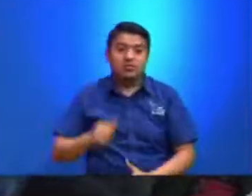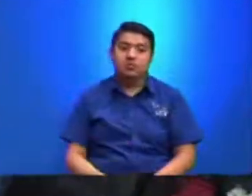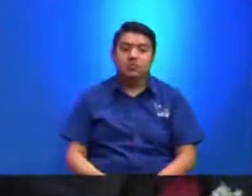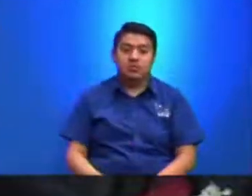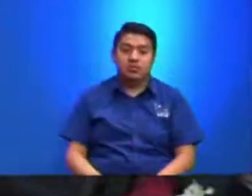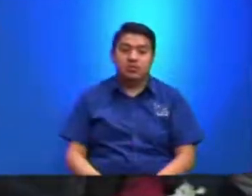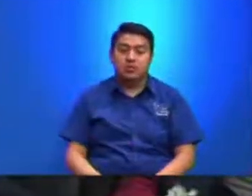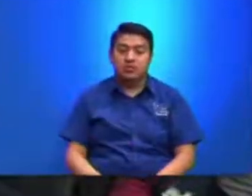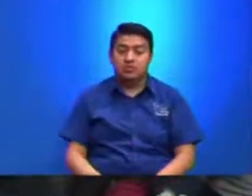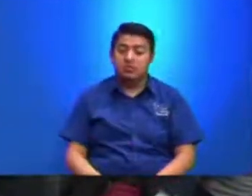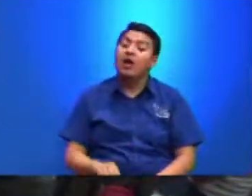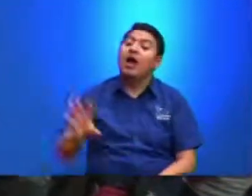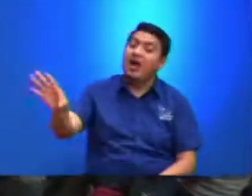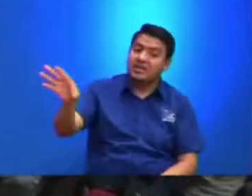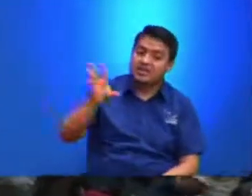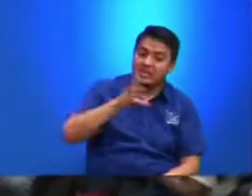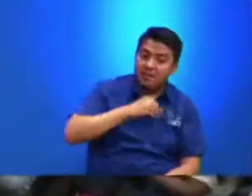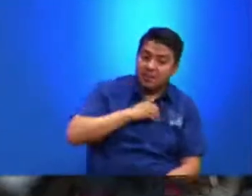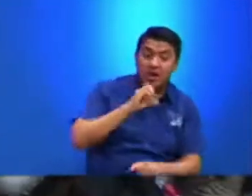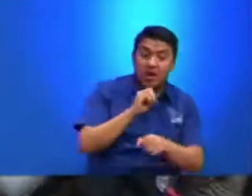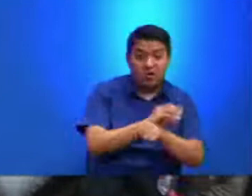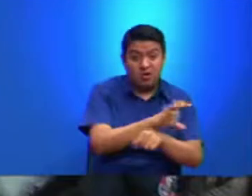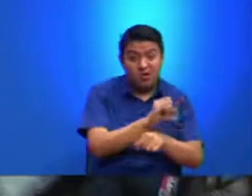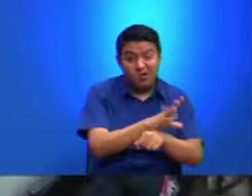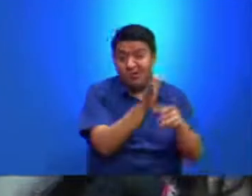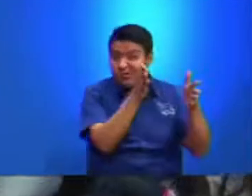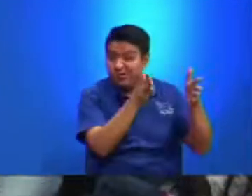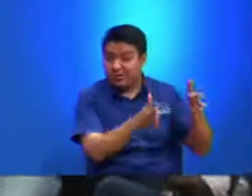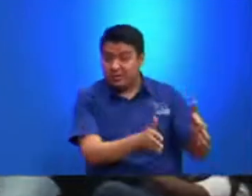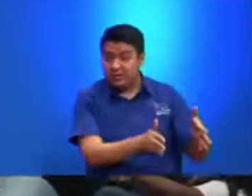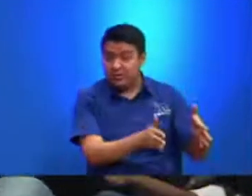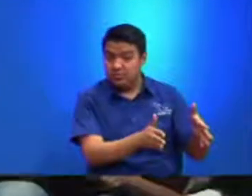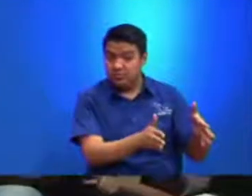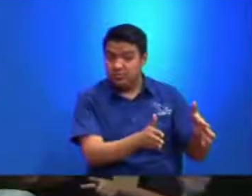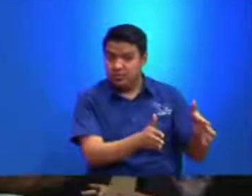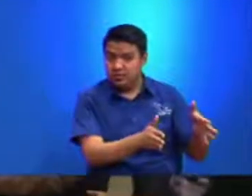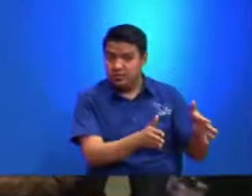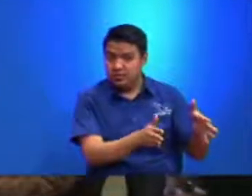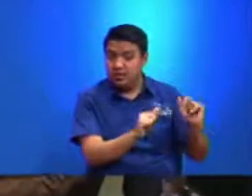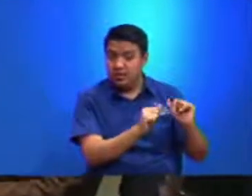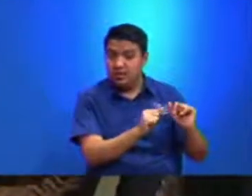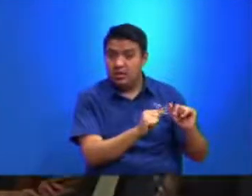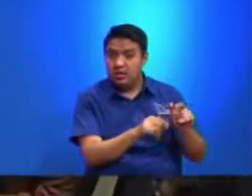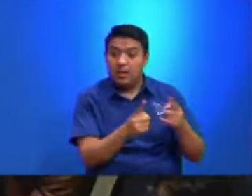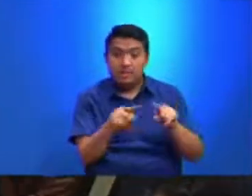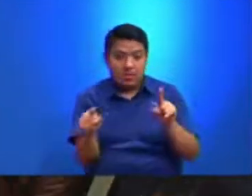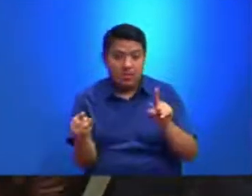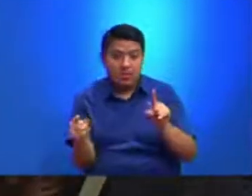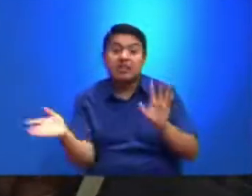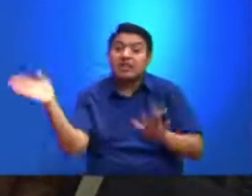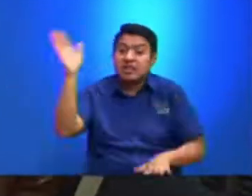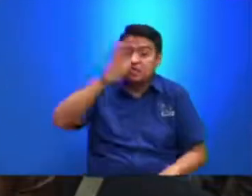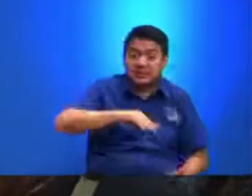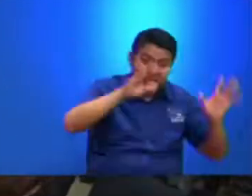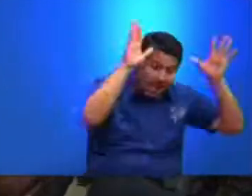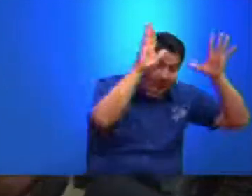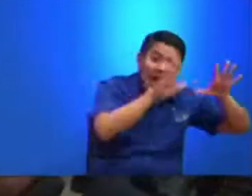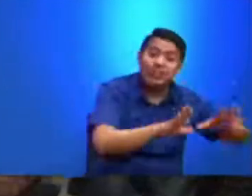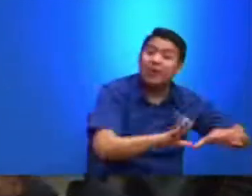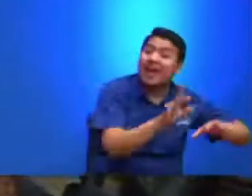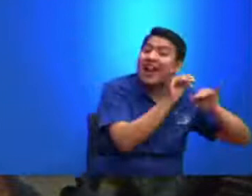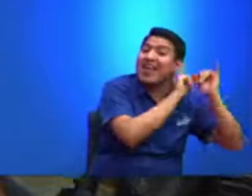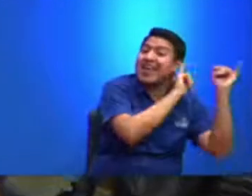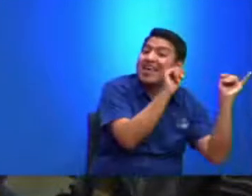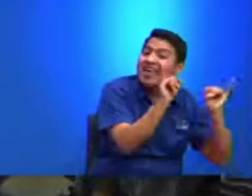consejeros. Entonces dice los siguientes versículos: que se volvieron a los dioses, a los Baales, a las Asheras.